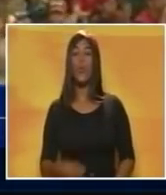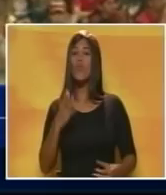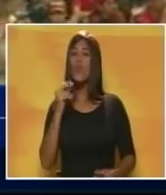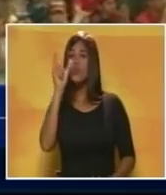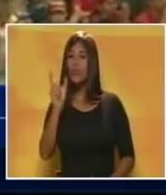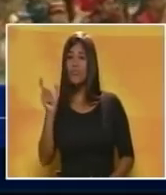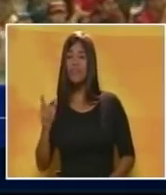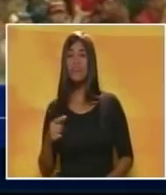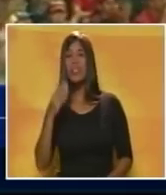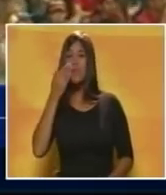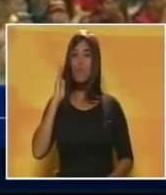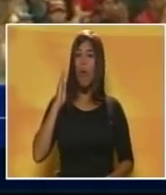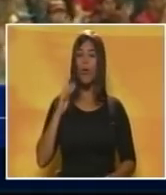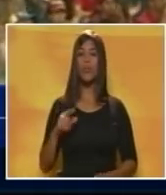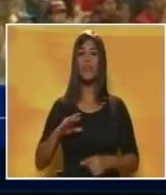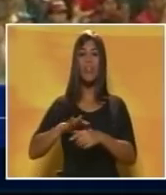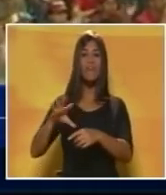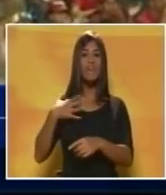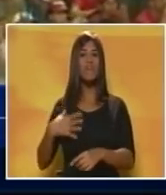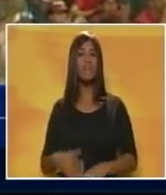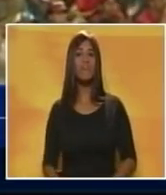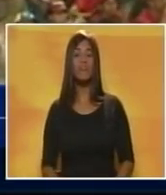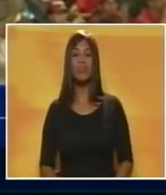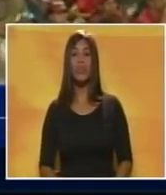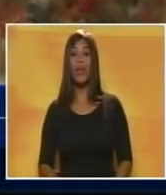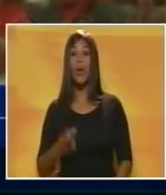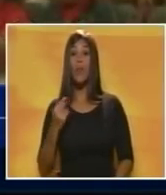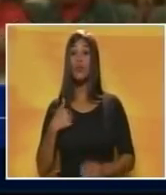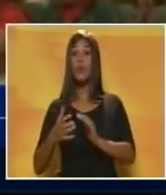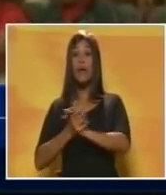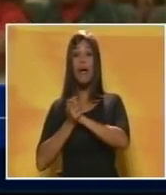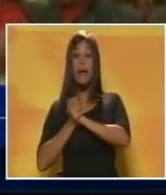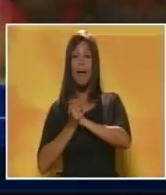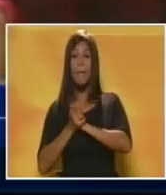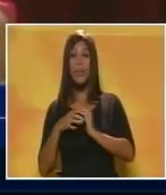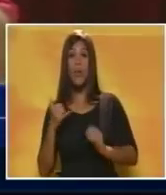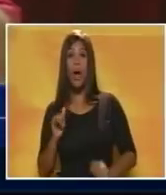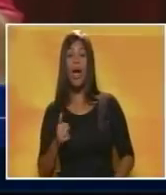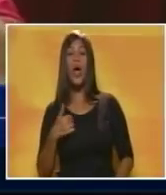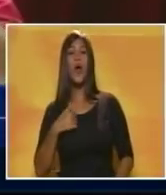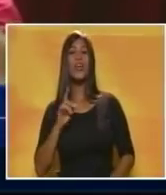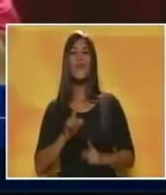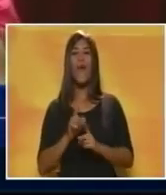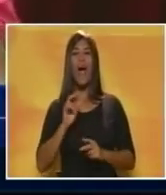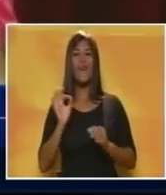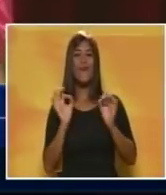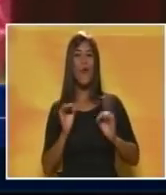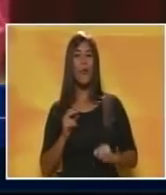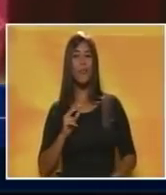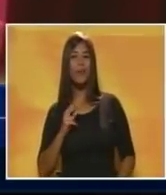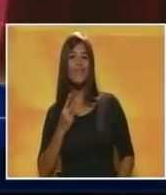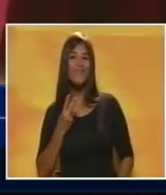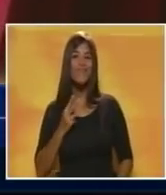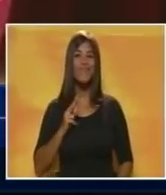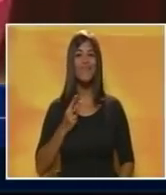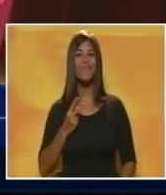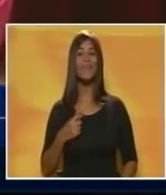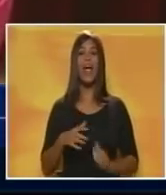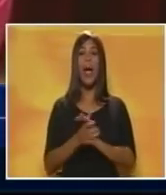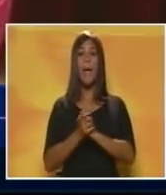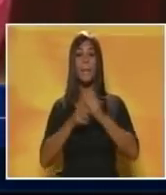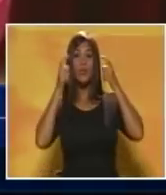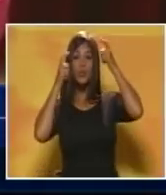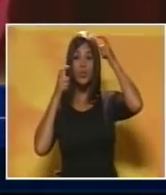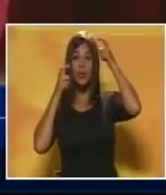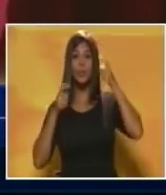Muchos traidores nos han dejado. Algunos inclusive que eran muy amigos o aparentaban ser muy amigos del comandante Hugo